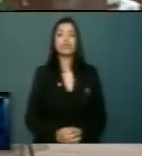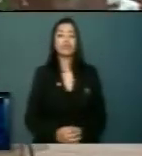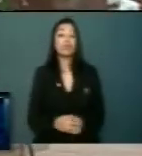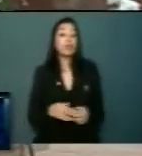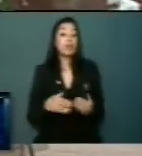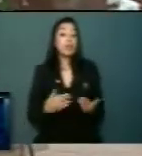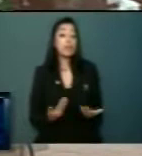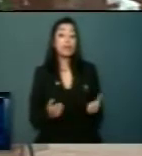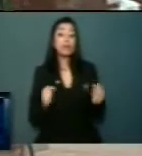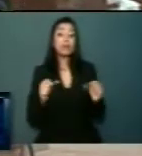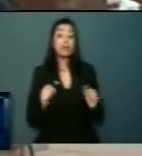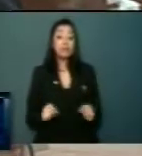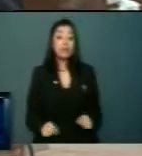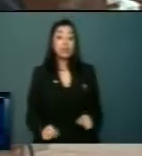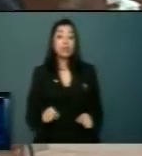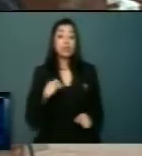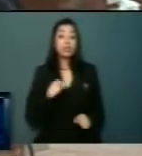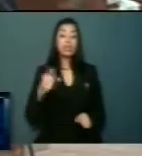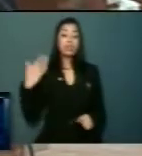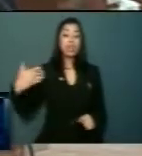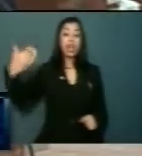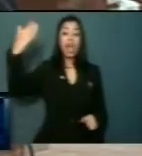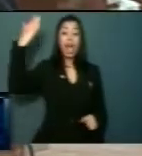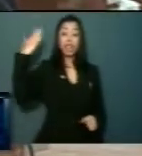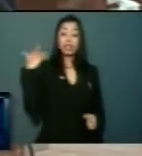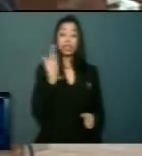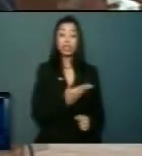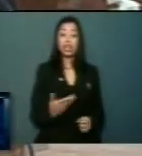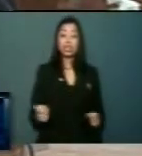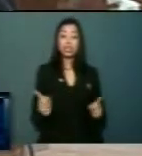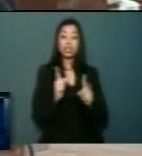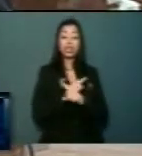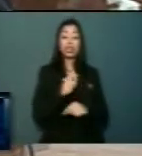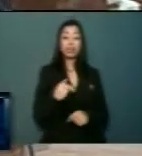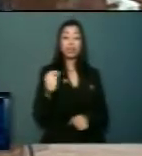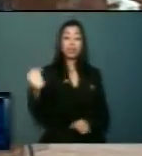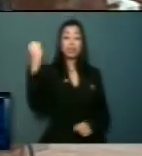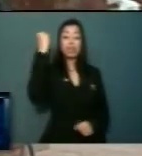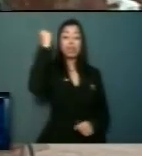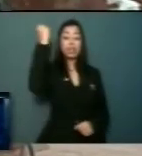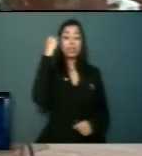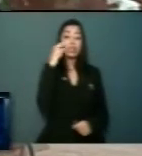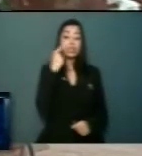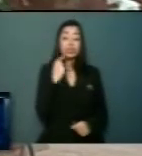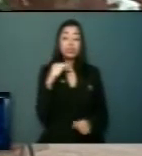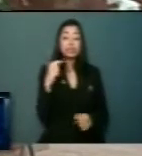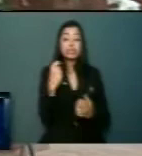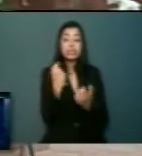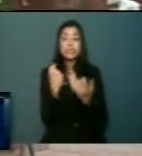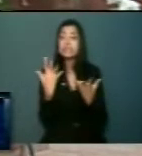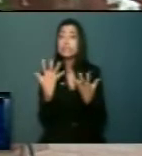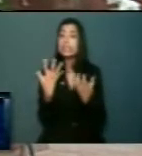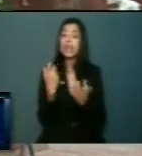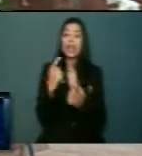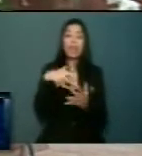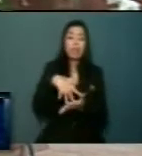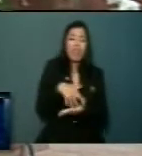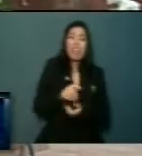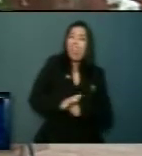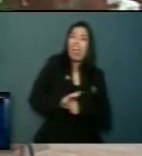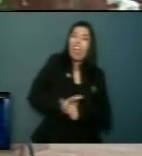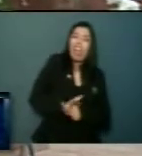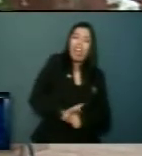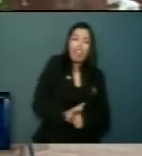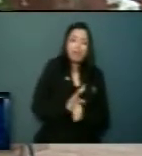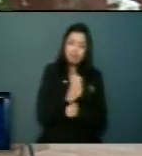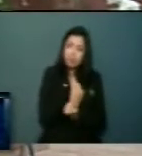para realizar desde aquella época cambios fundamentales en la búsqueda de una autonomía y una libertad que, a pesar de